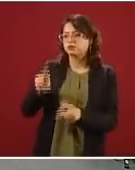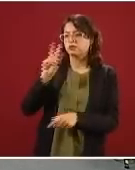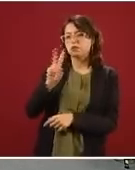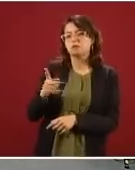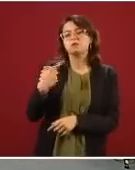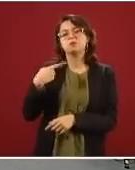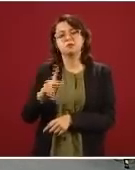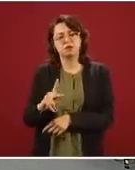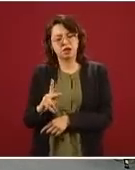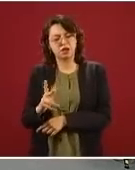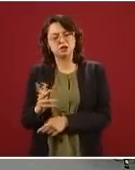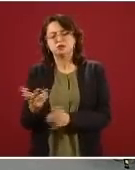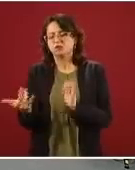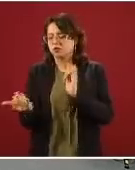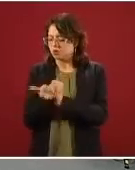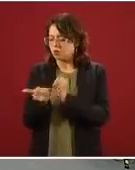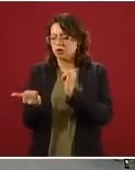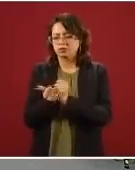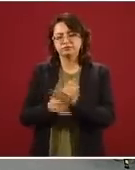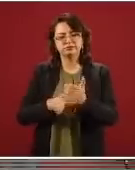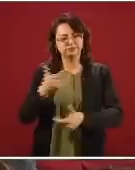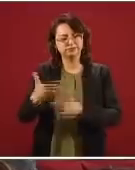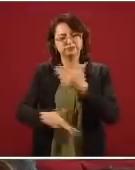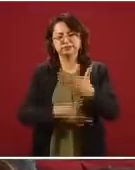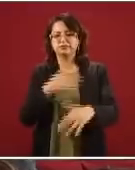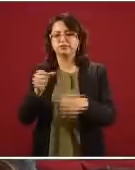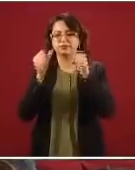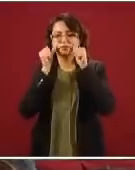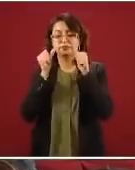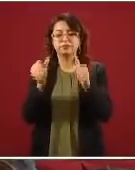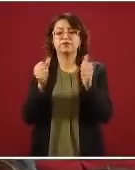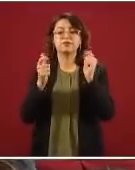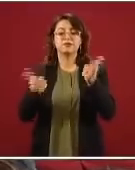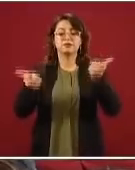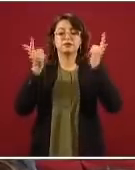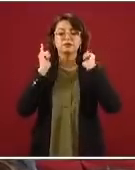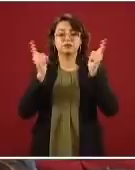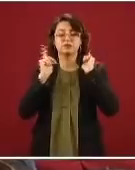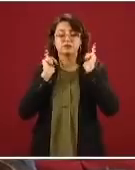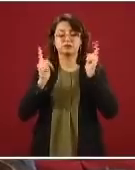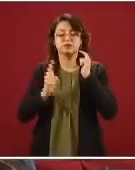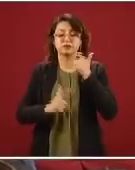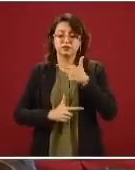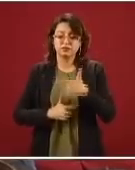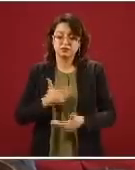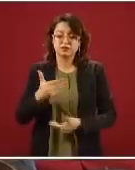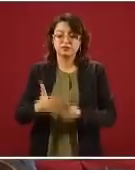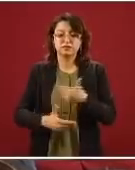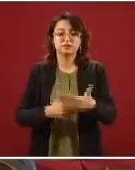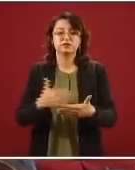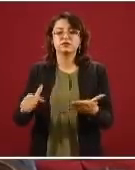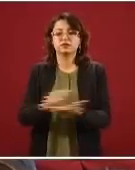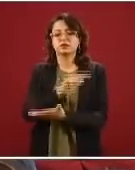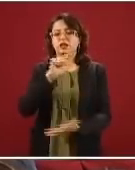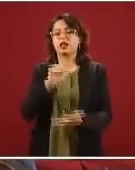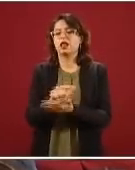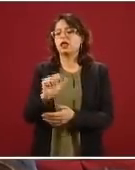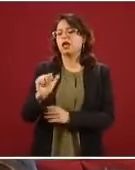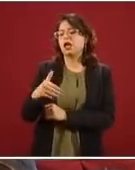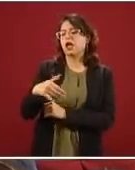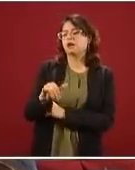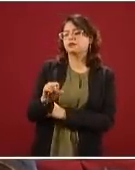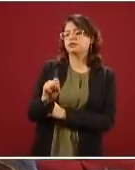lo atendemos, y ojalá y avance más la ley de amnistía,